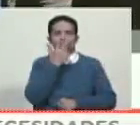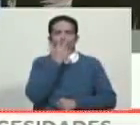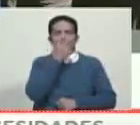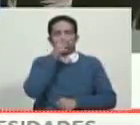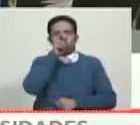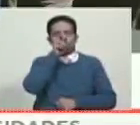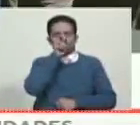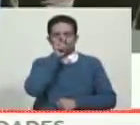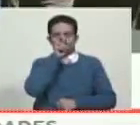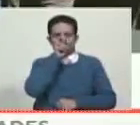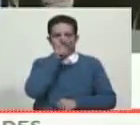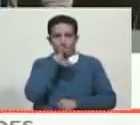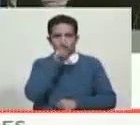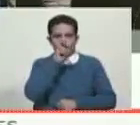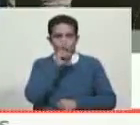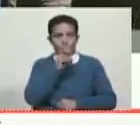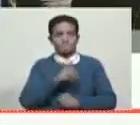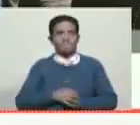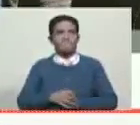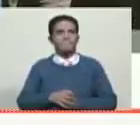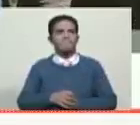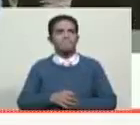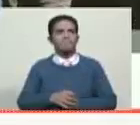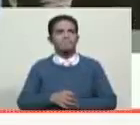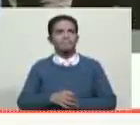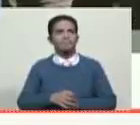Aguanten la respiración de 12 a 2.